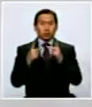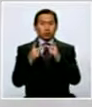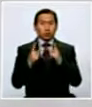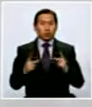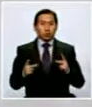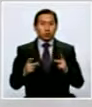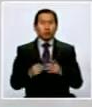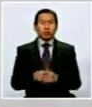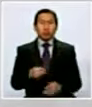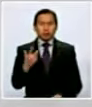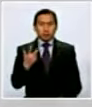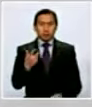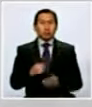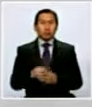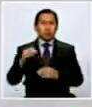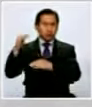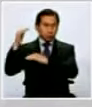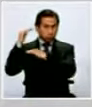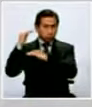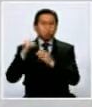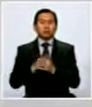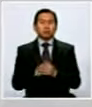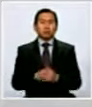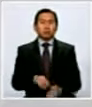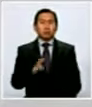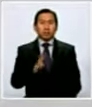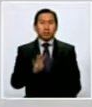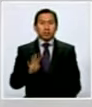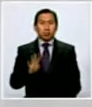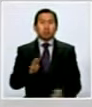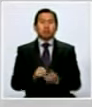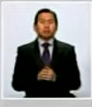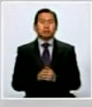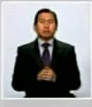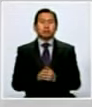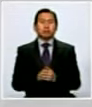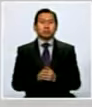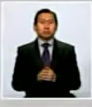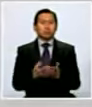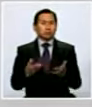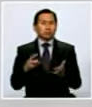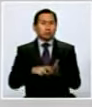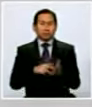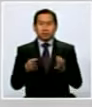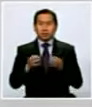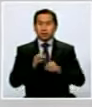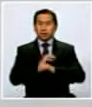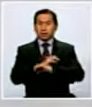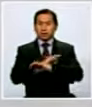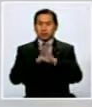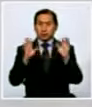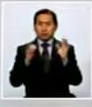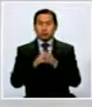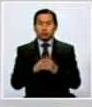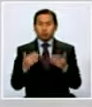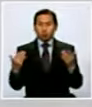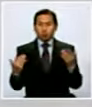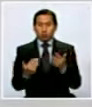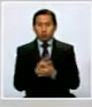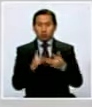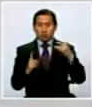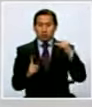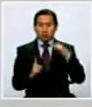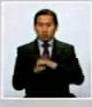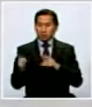Potosí 3, Santa Cruz 24. Cabe aclarar que los nuevos casos